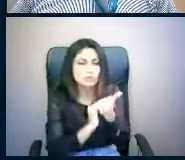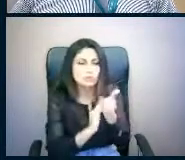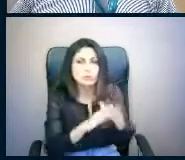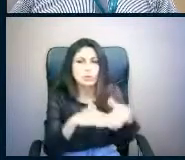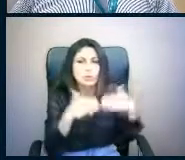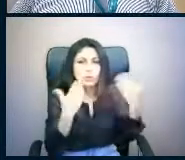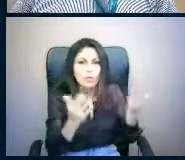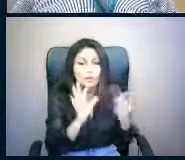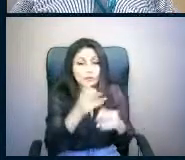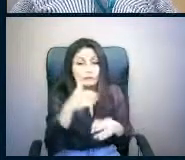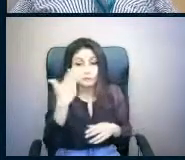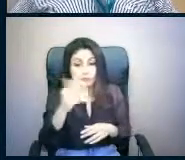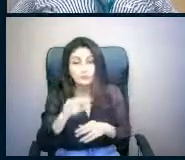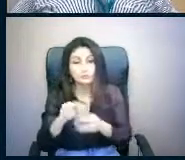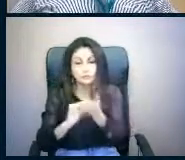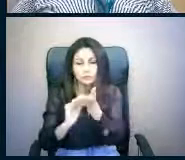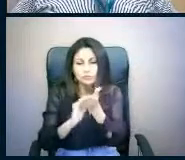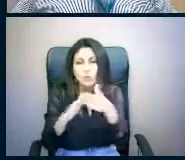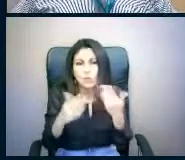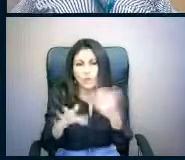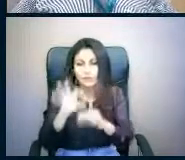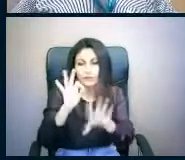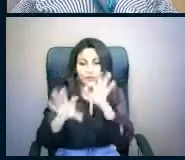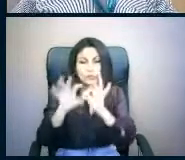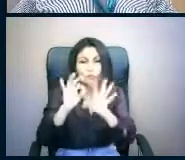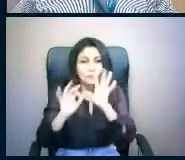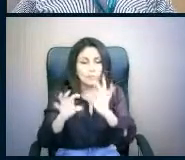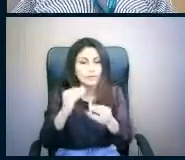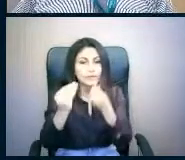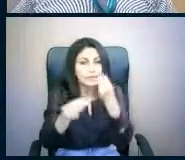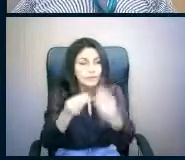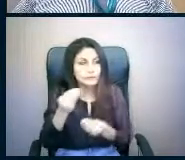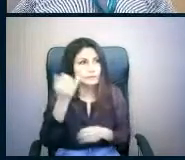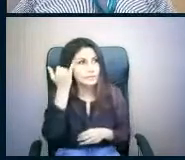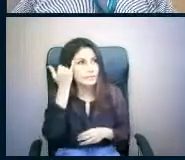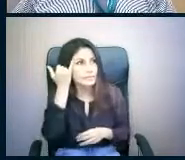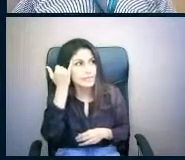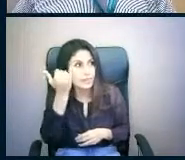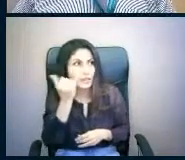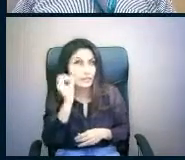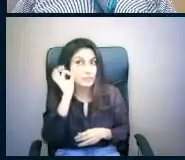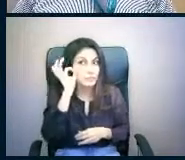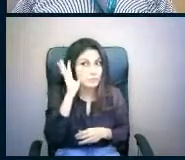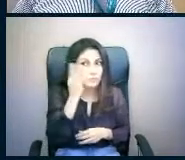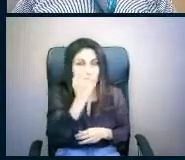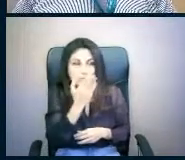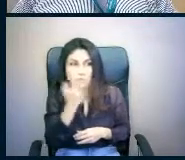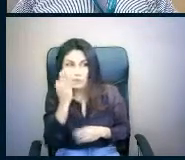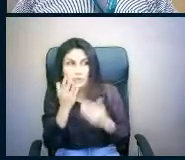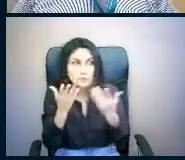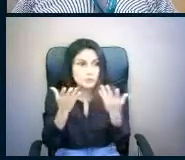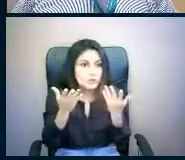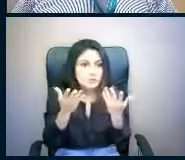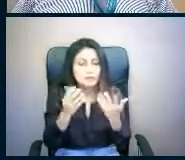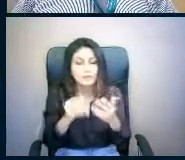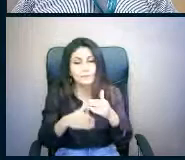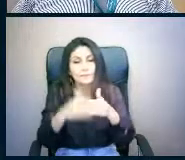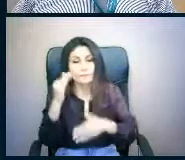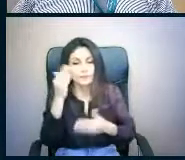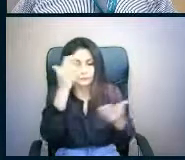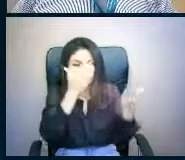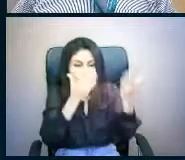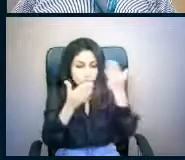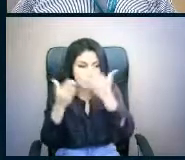Elegimos las alternativas a través pues, de se hacen las hipótesis, se hacen pruebas. También se